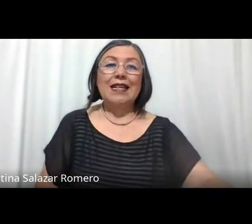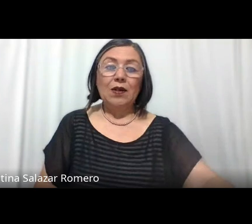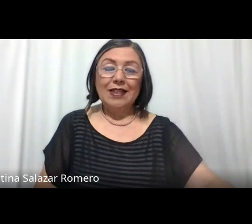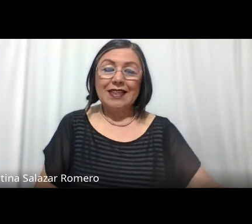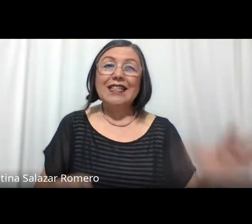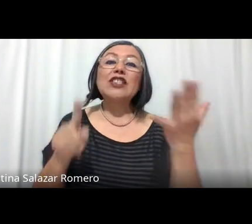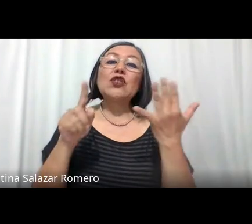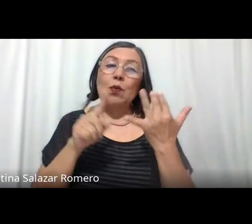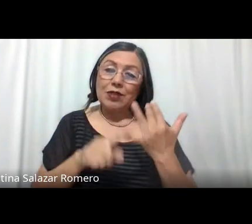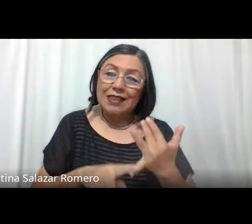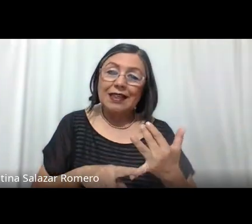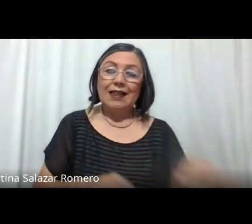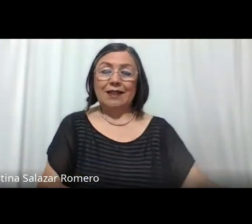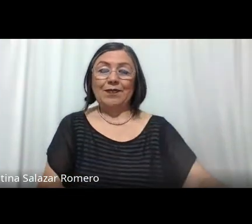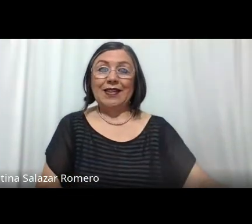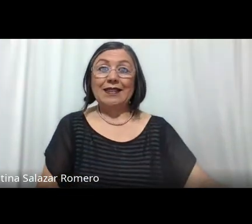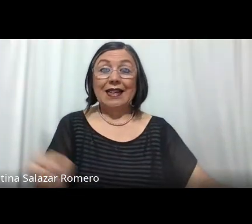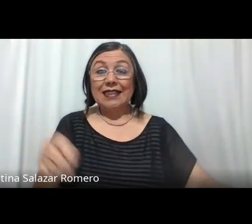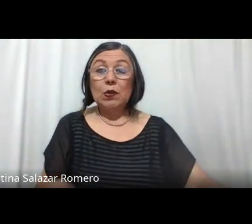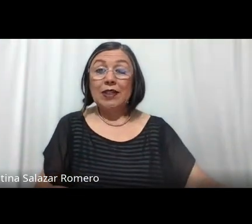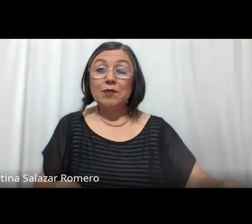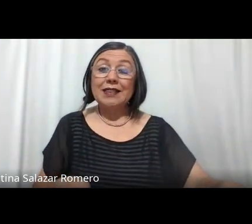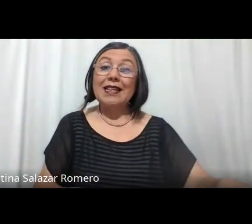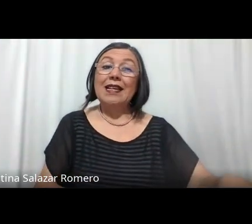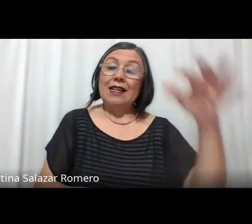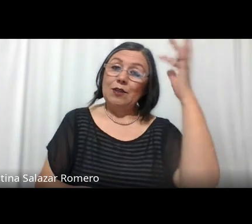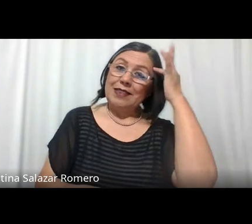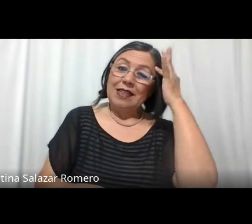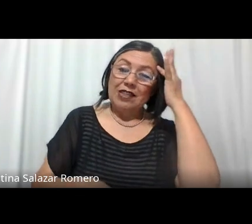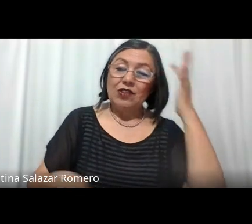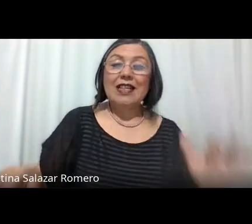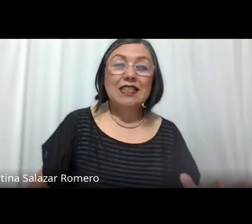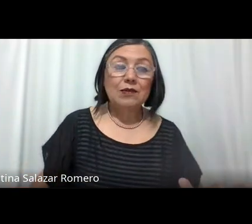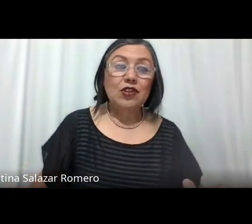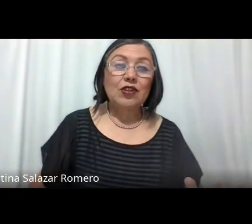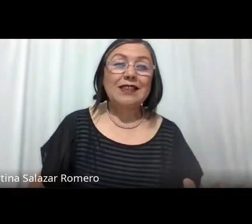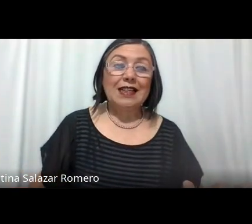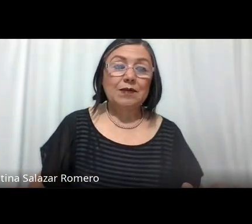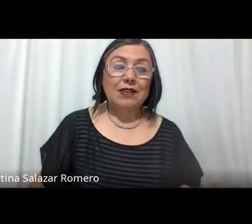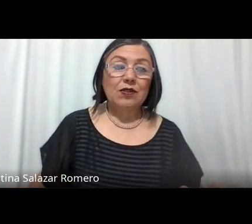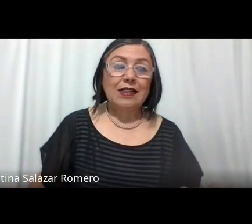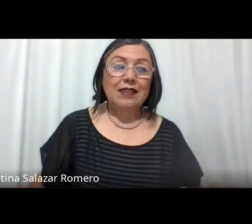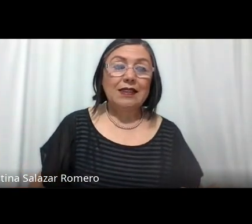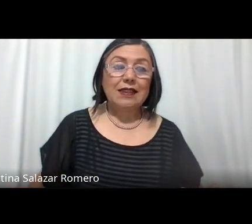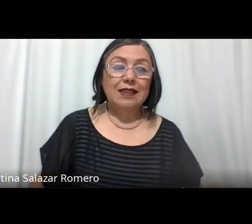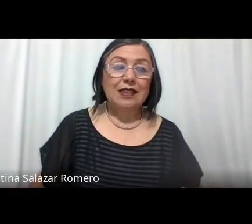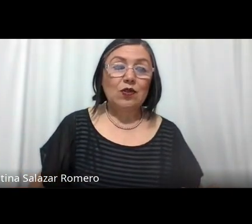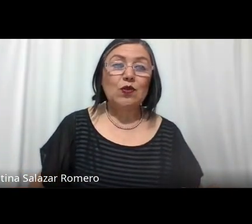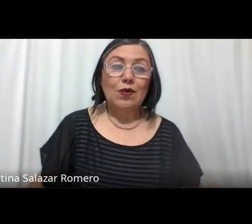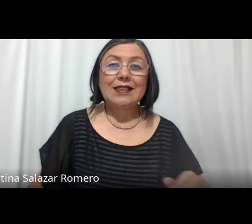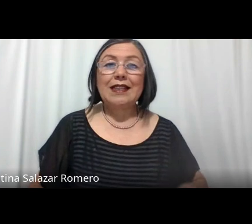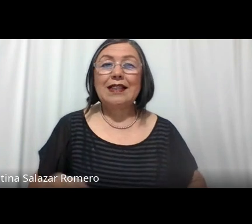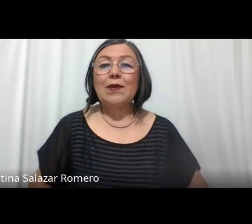la lengua de señas comunica, se articula, expresa los pensamientos y las emociones de las personas que